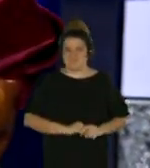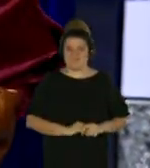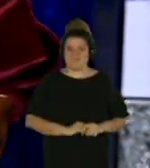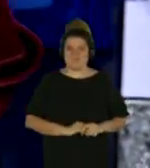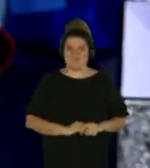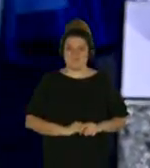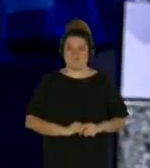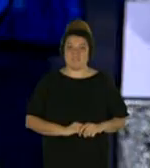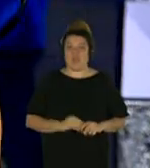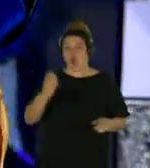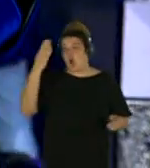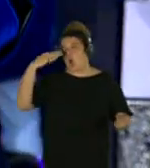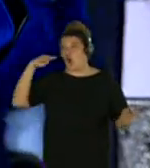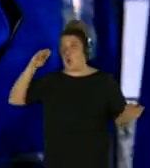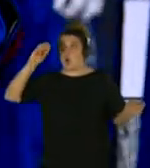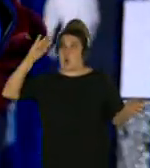el Cuban Men.